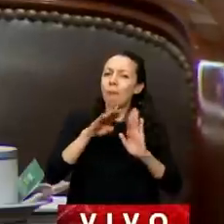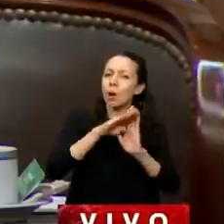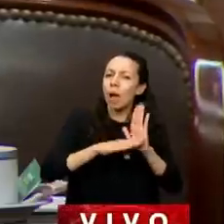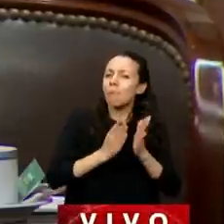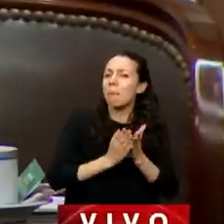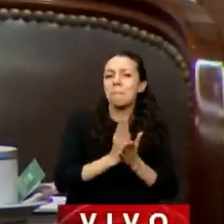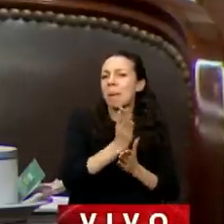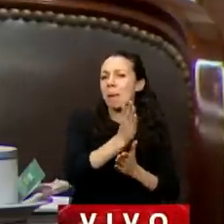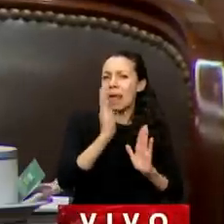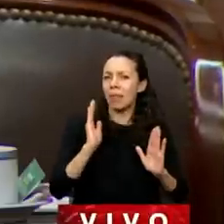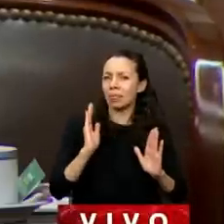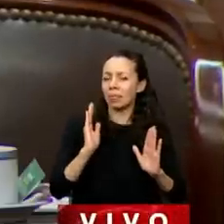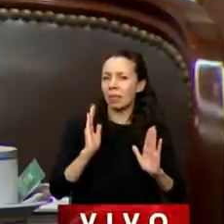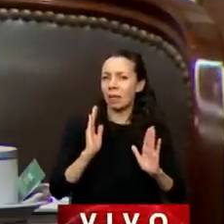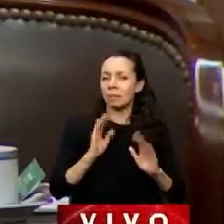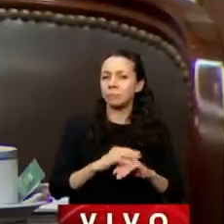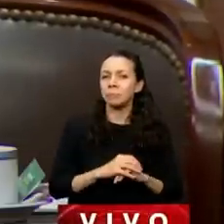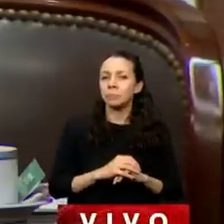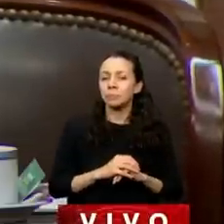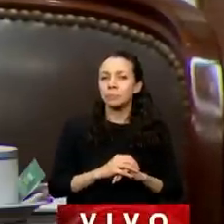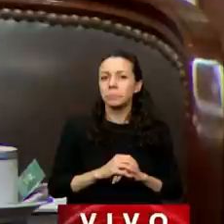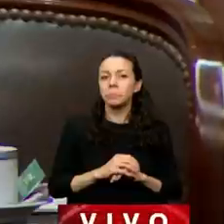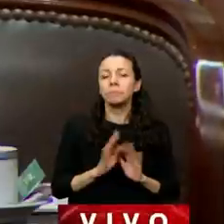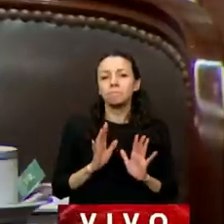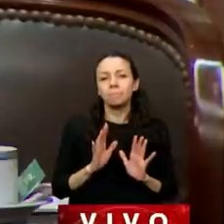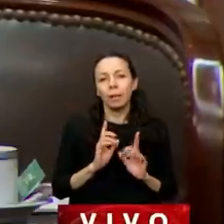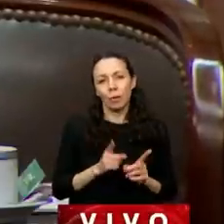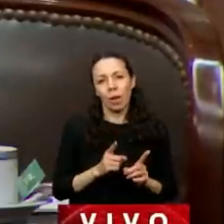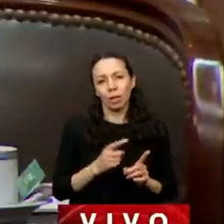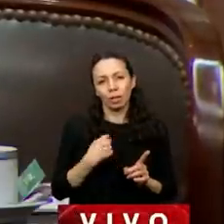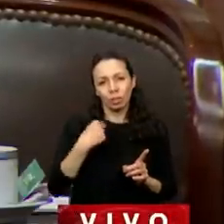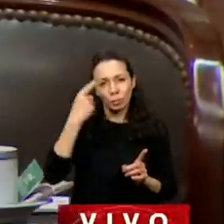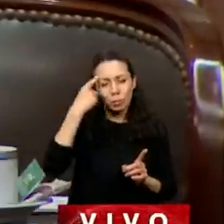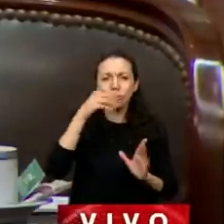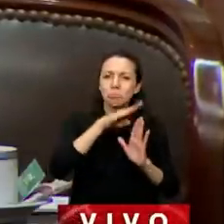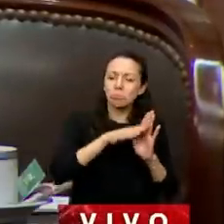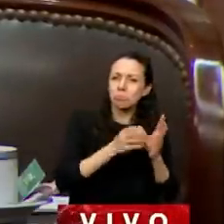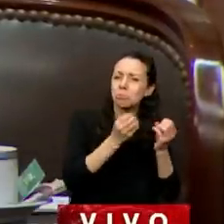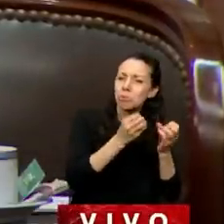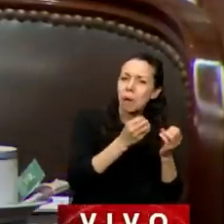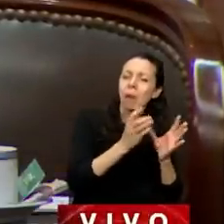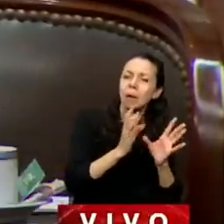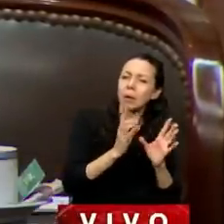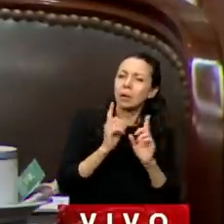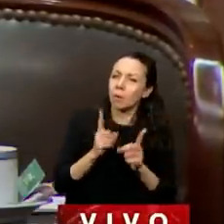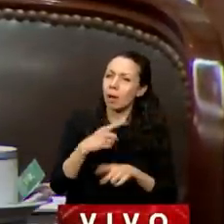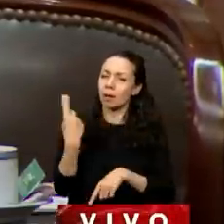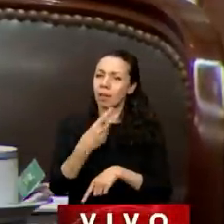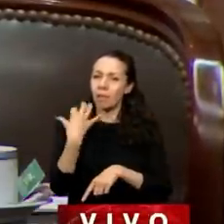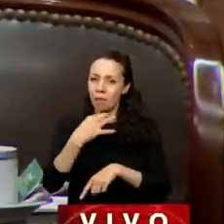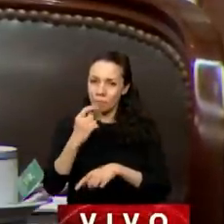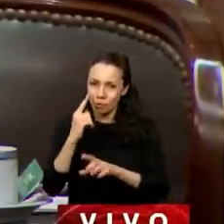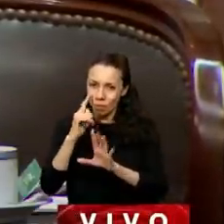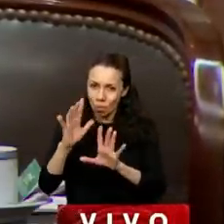y efectivo. Pero creo que tenemos que ser muy cuidadosos, porque a veces no